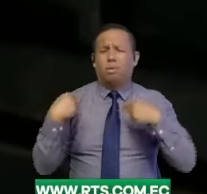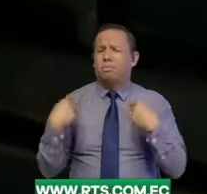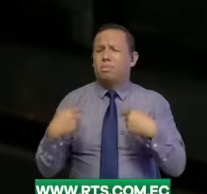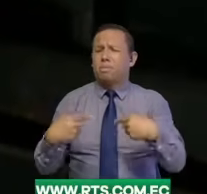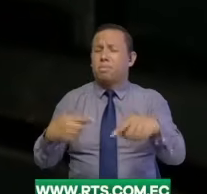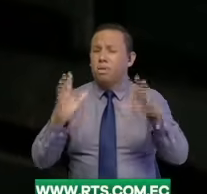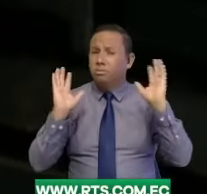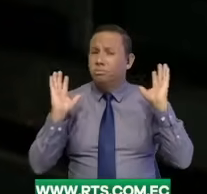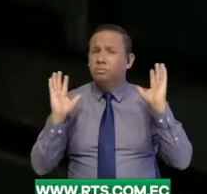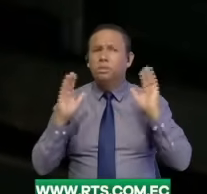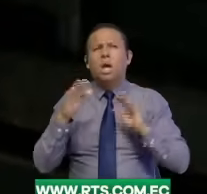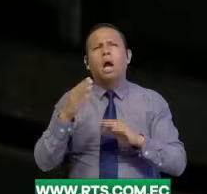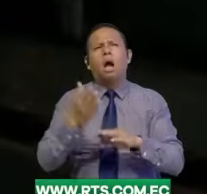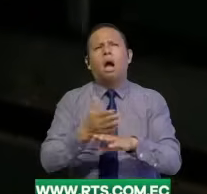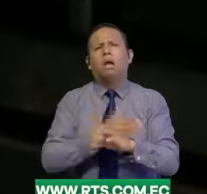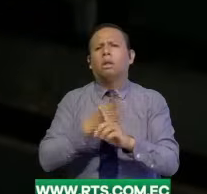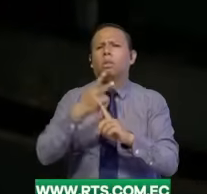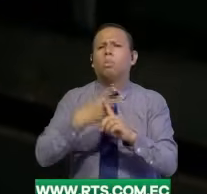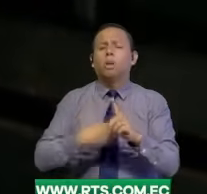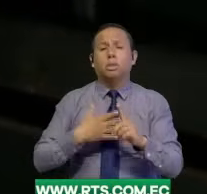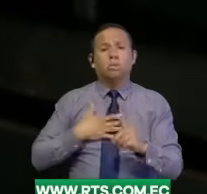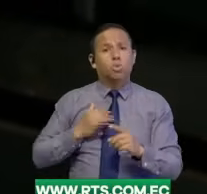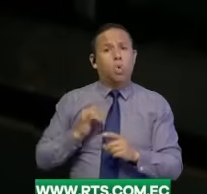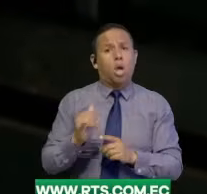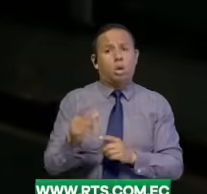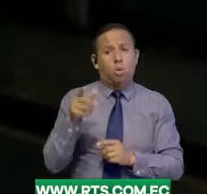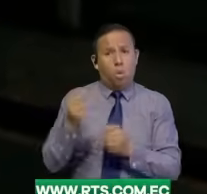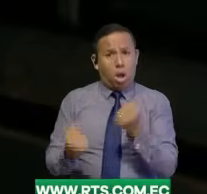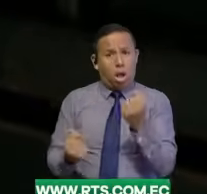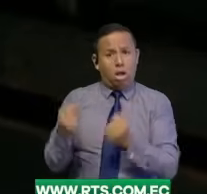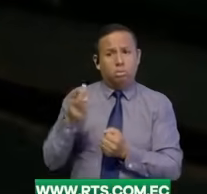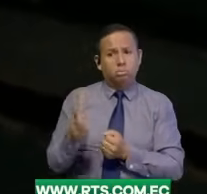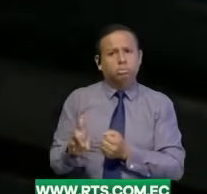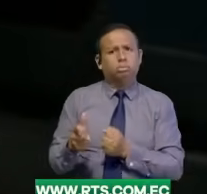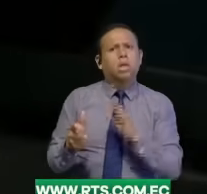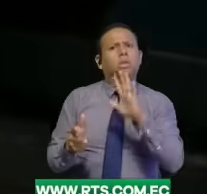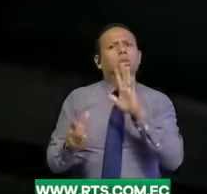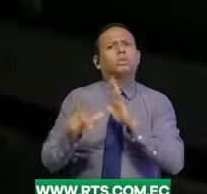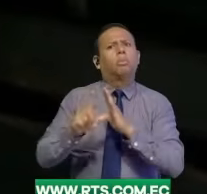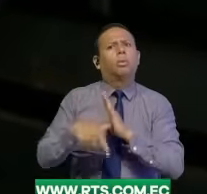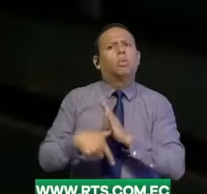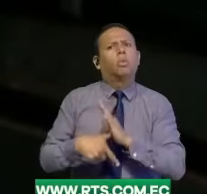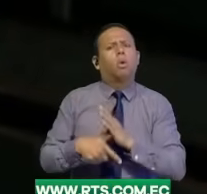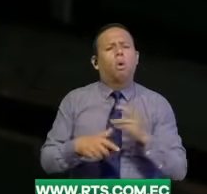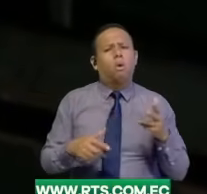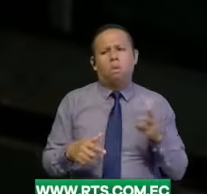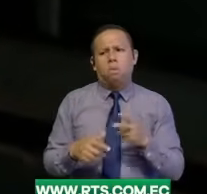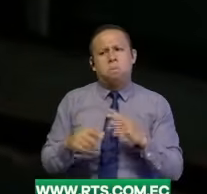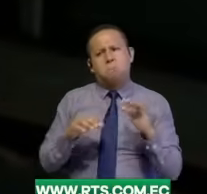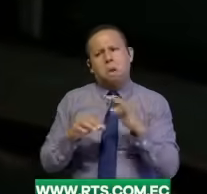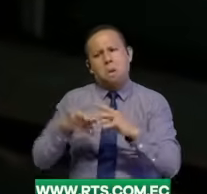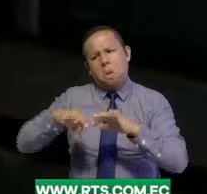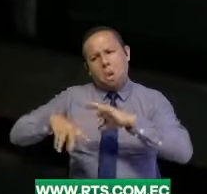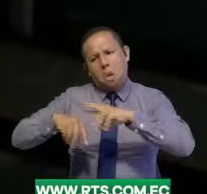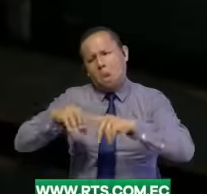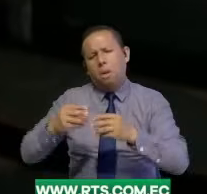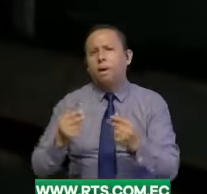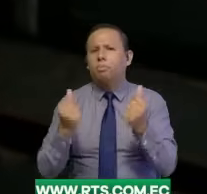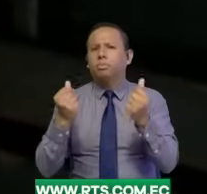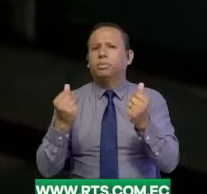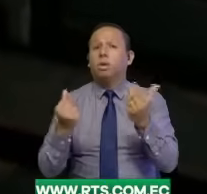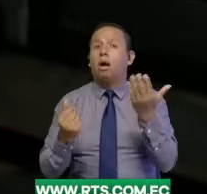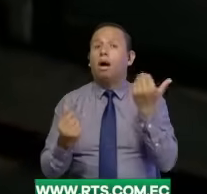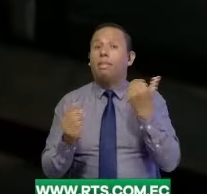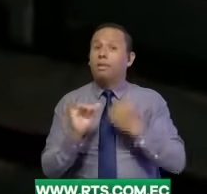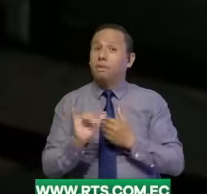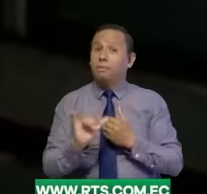Será unos 2 meses. Mi consuegro dejó ahí, pero en 5 minutos se demoraron en desvalijar el carro. El día sábado que tenían